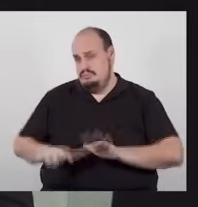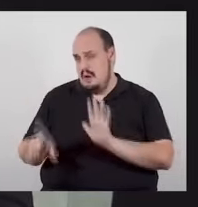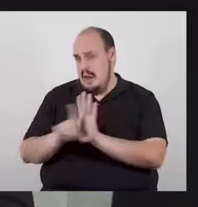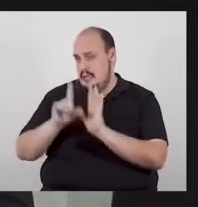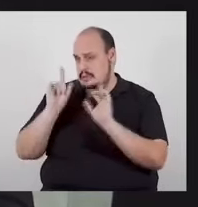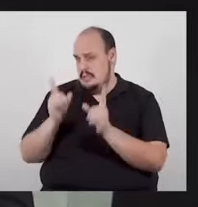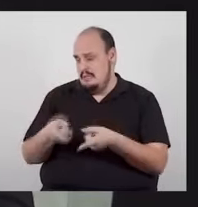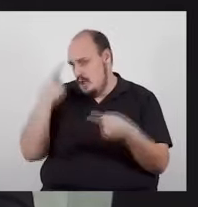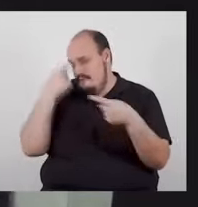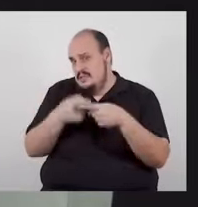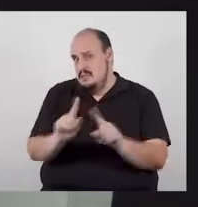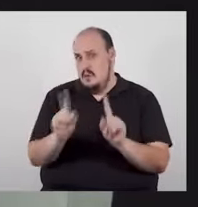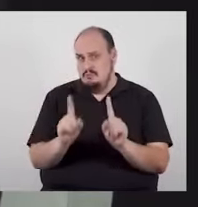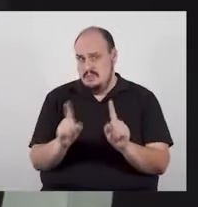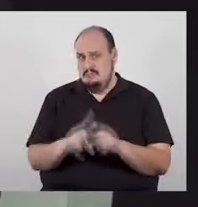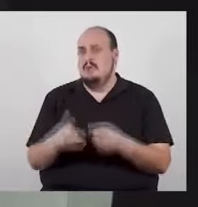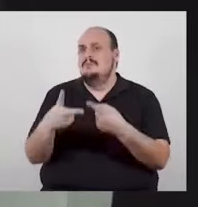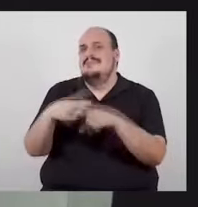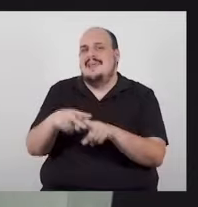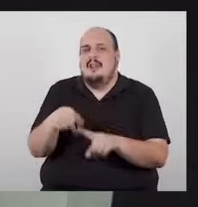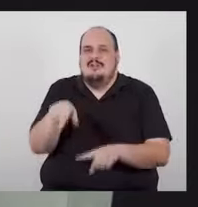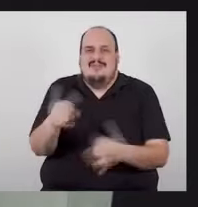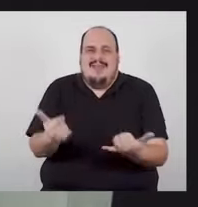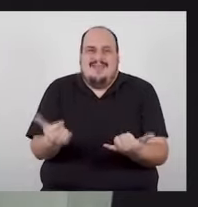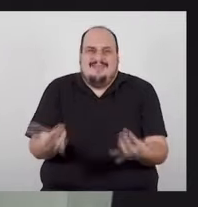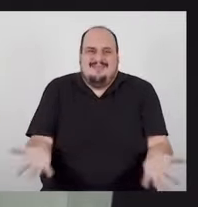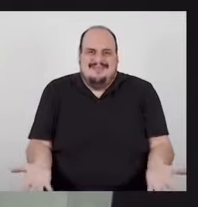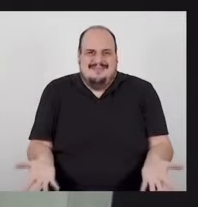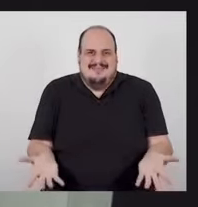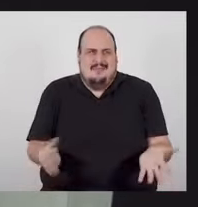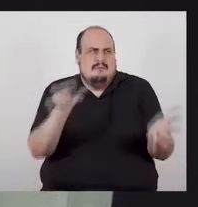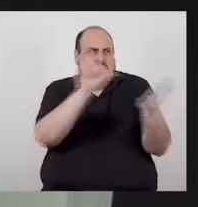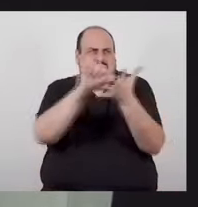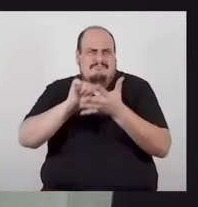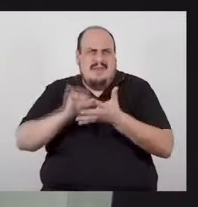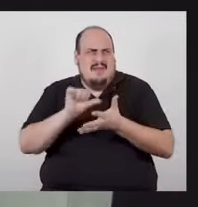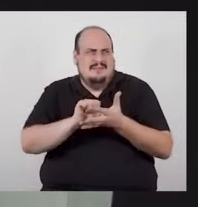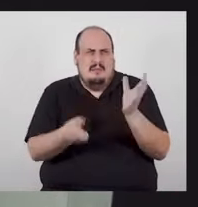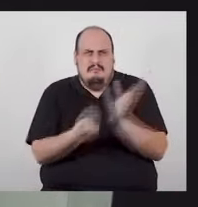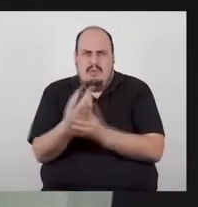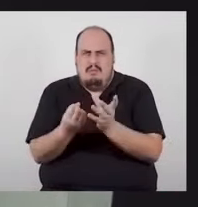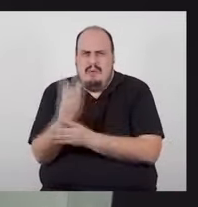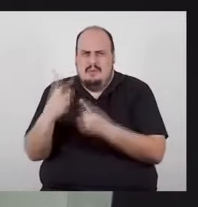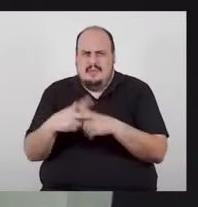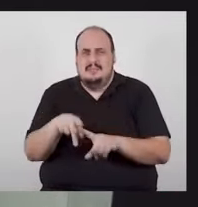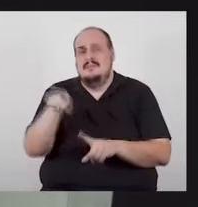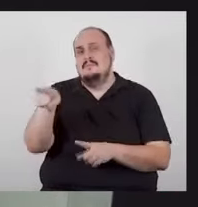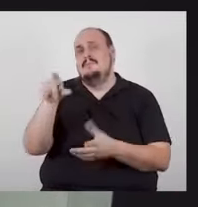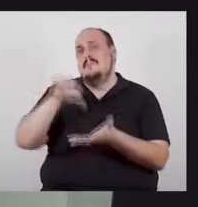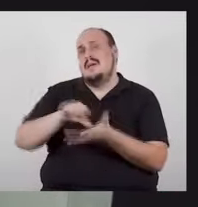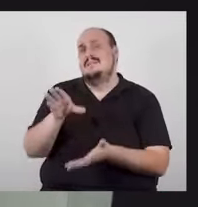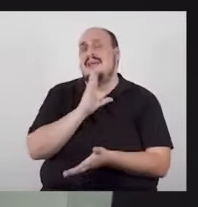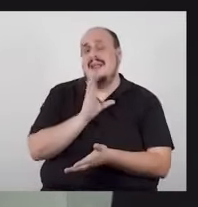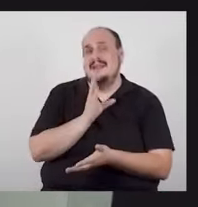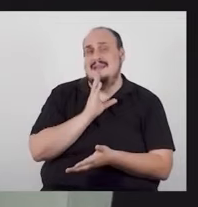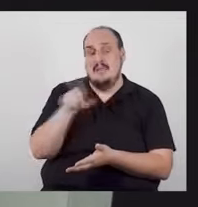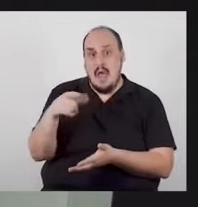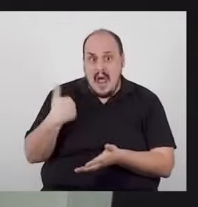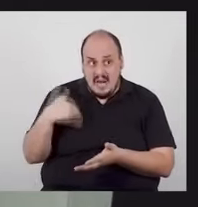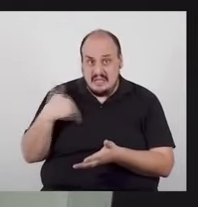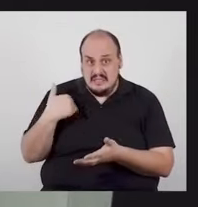también apuntan a esto. Digo, la tecnología existe. Hay varios países que la producen, entre ellos Israel, Argentina está en